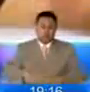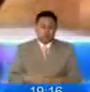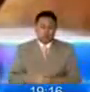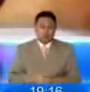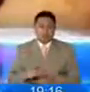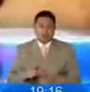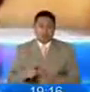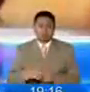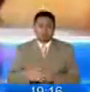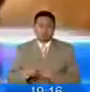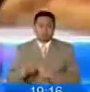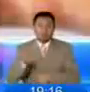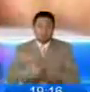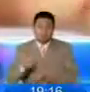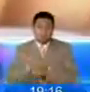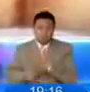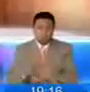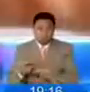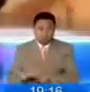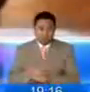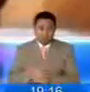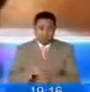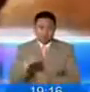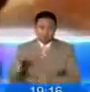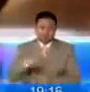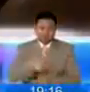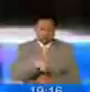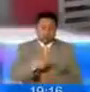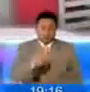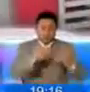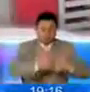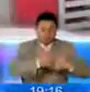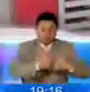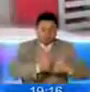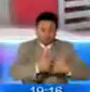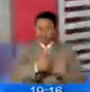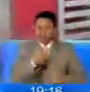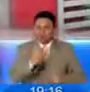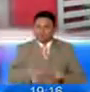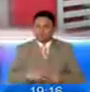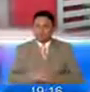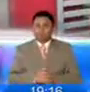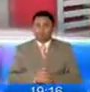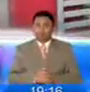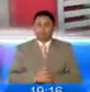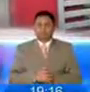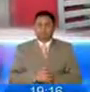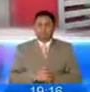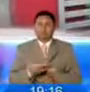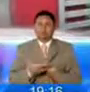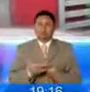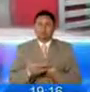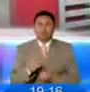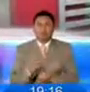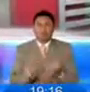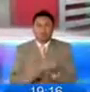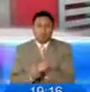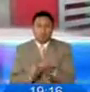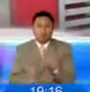solamente servimos para exportar, más no para industrializarlo. En potenciar lo que al Ecuador lo hace fuerte a